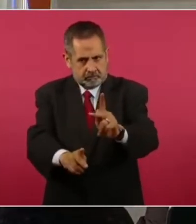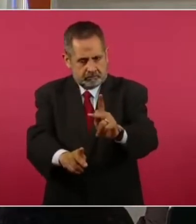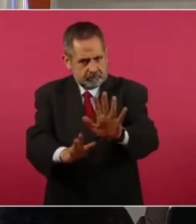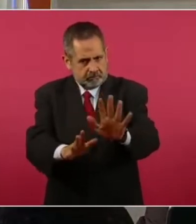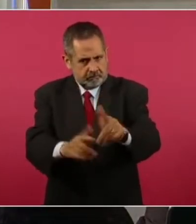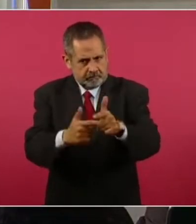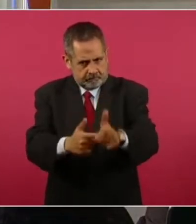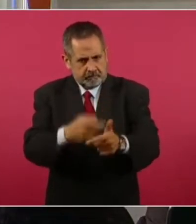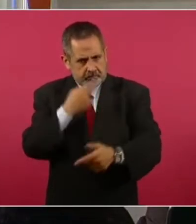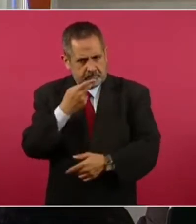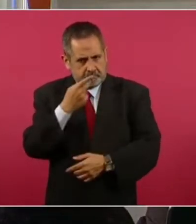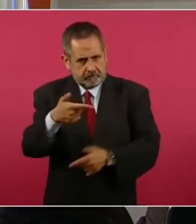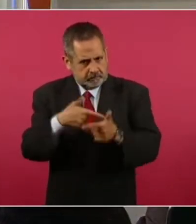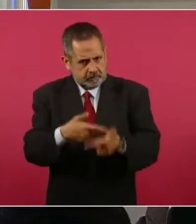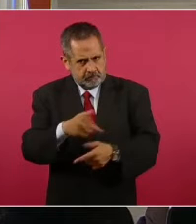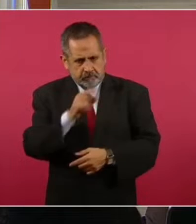problema.